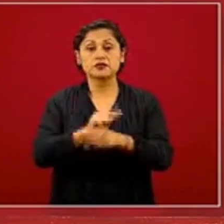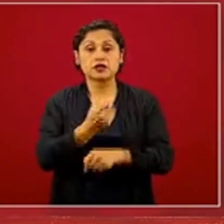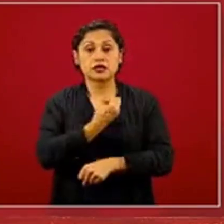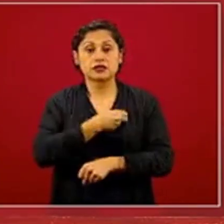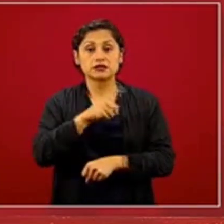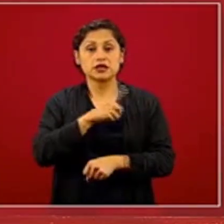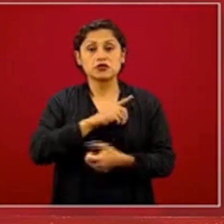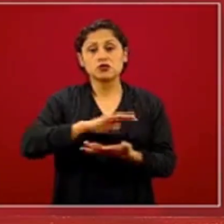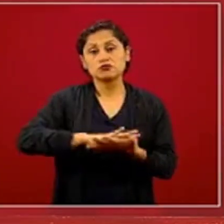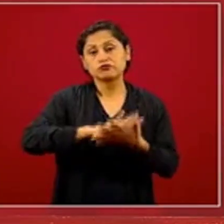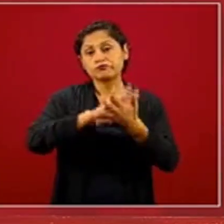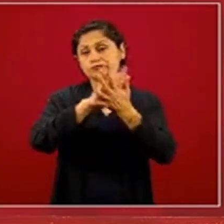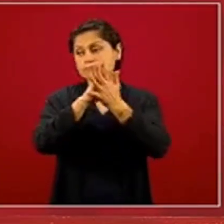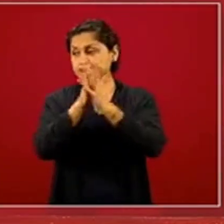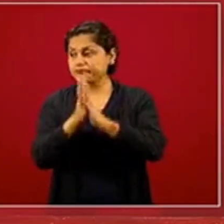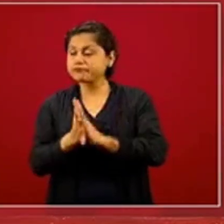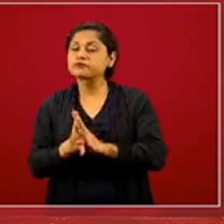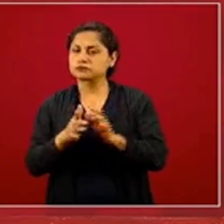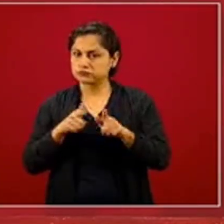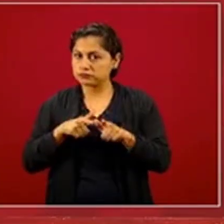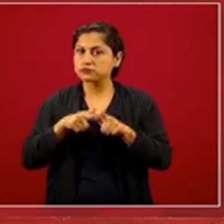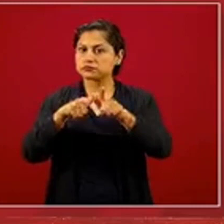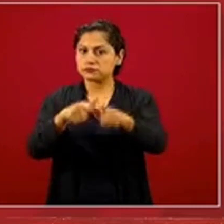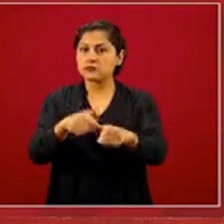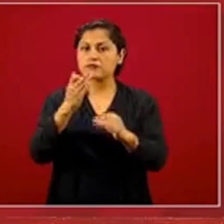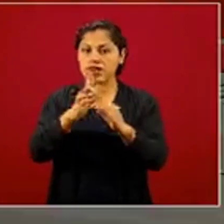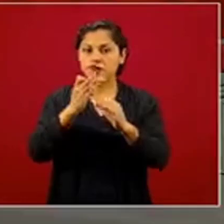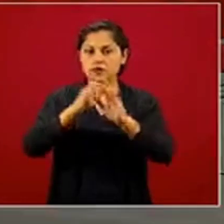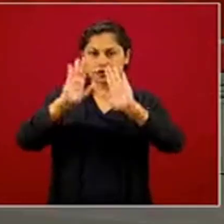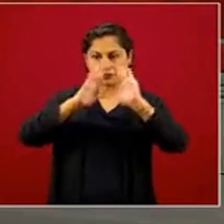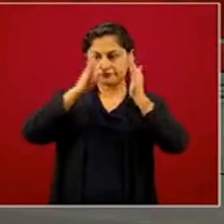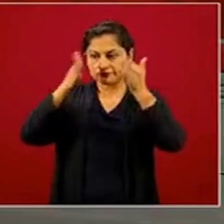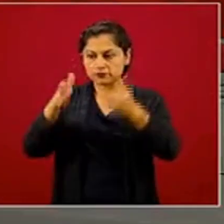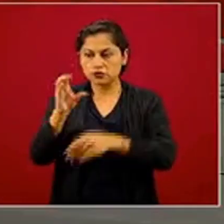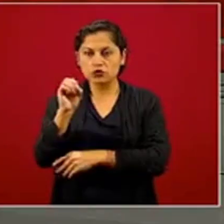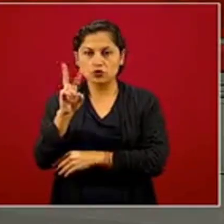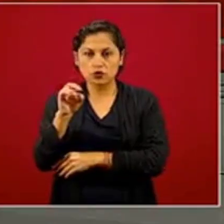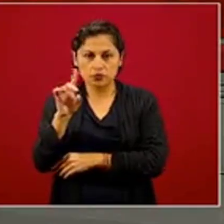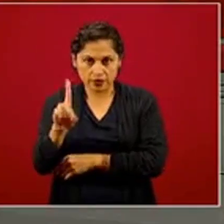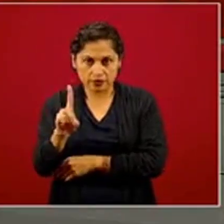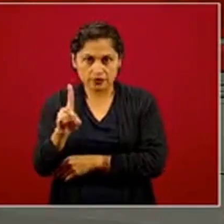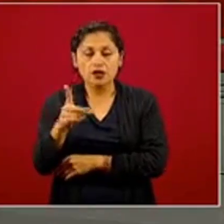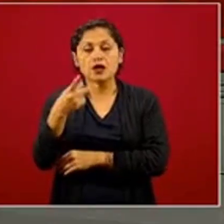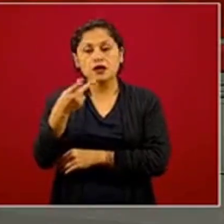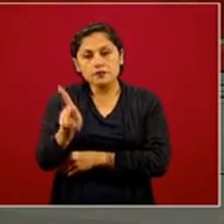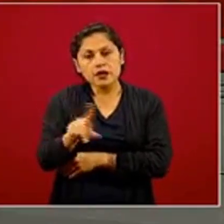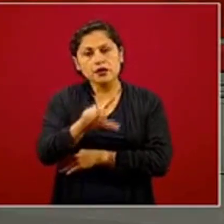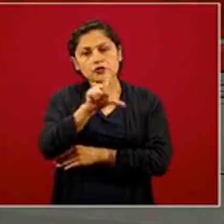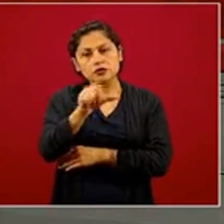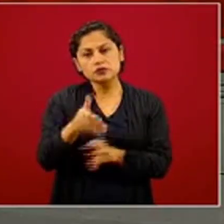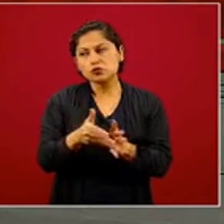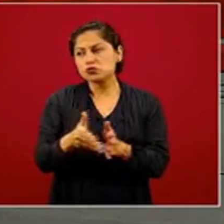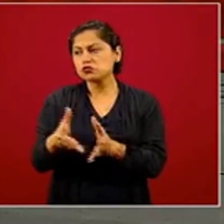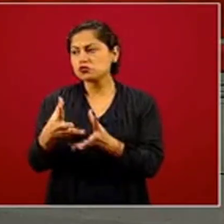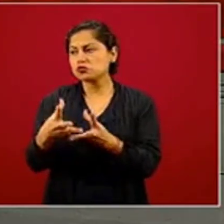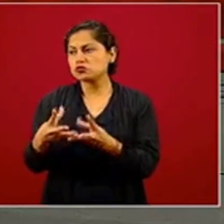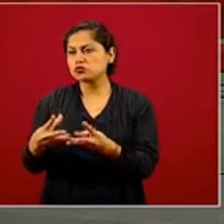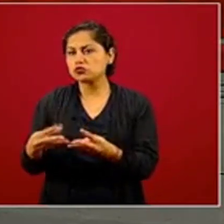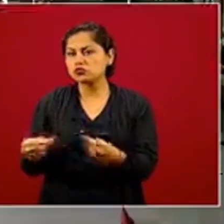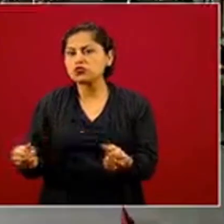está temporalmente reorientado hacia COVID y lo retomaremos una vez que empiece a disminuir la